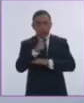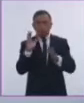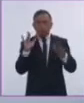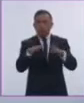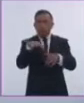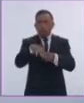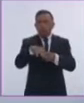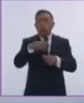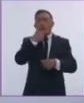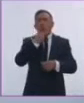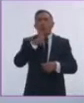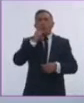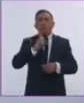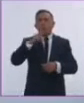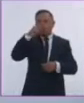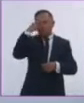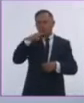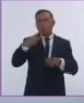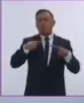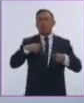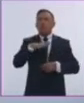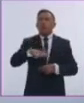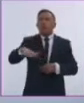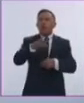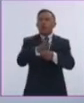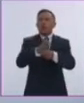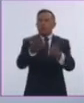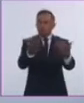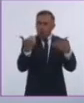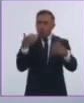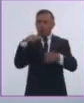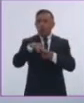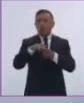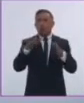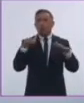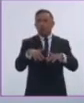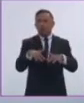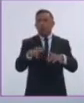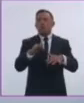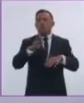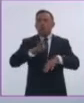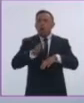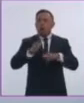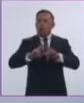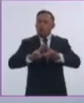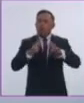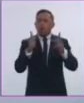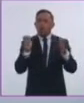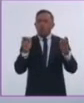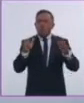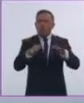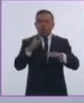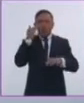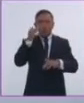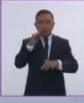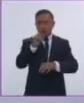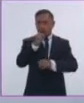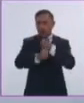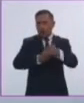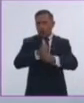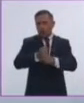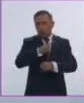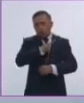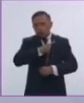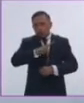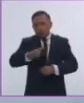ciudadanas y ciudadanos a votar a que se sumen a la mayor movilización cívica de las últimas tres décadas para